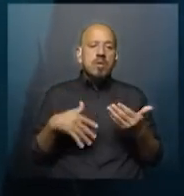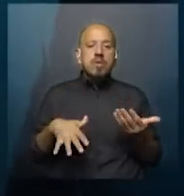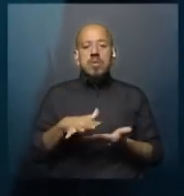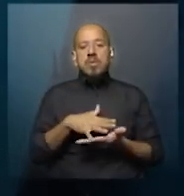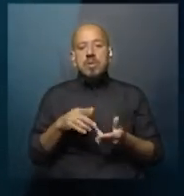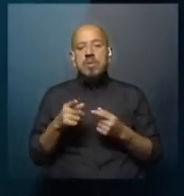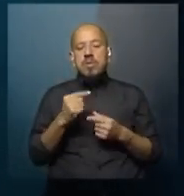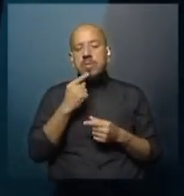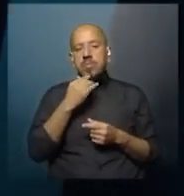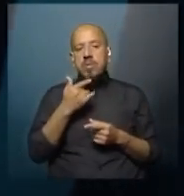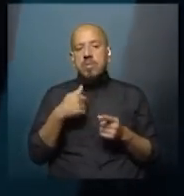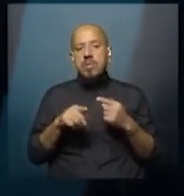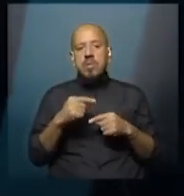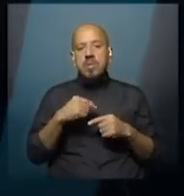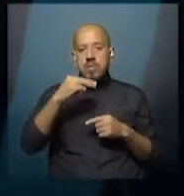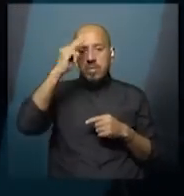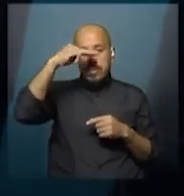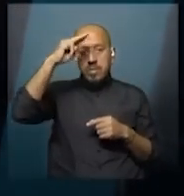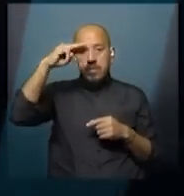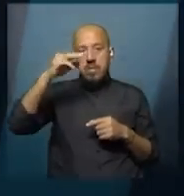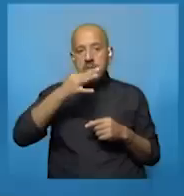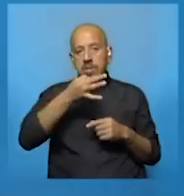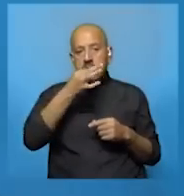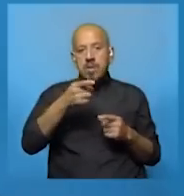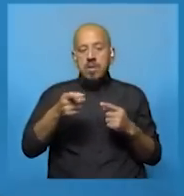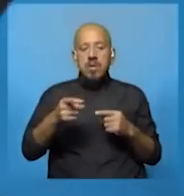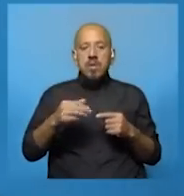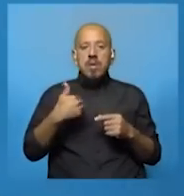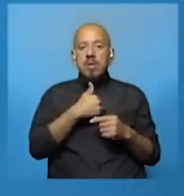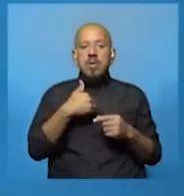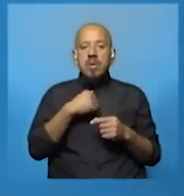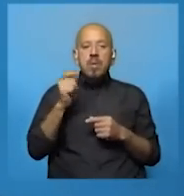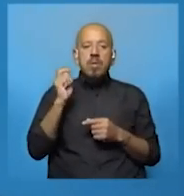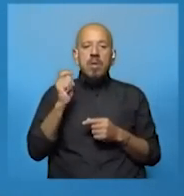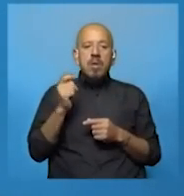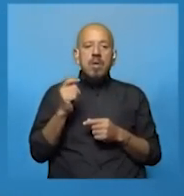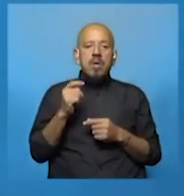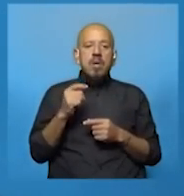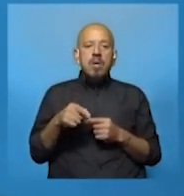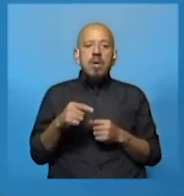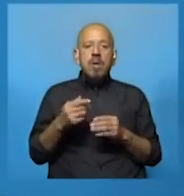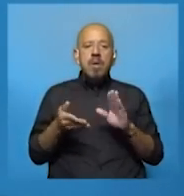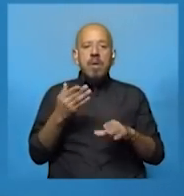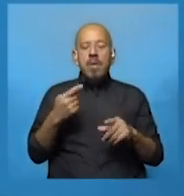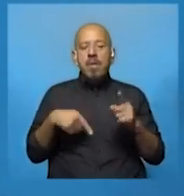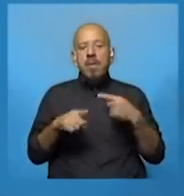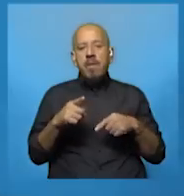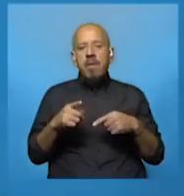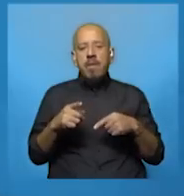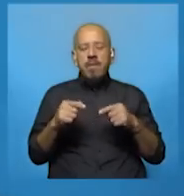este por ejemplo en México se habla de la función pública entonces tiene un alcance más extendido el tema pero